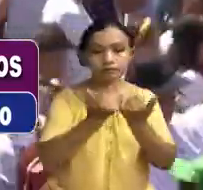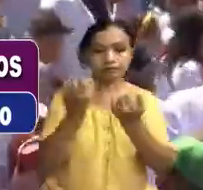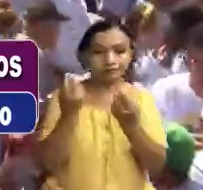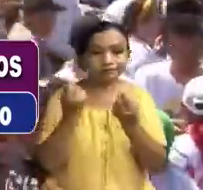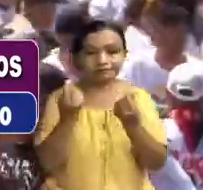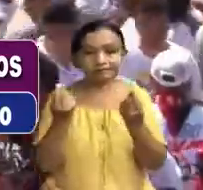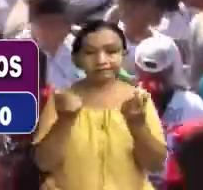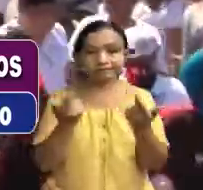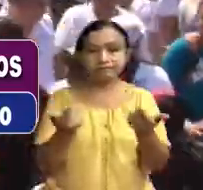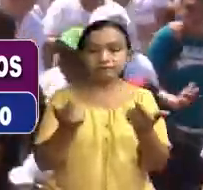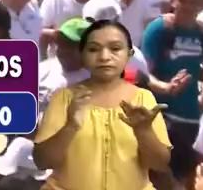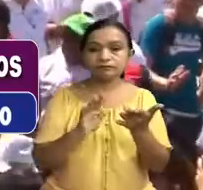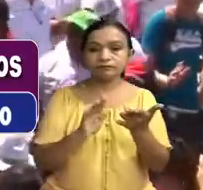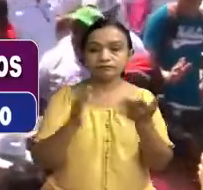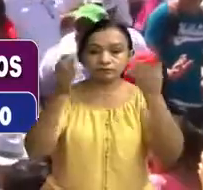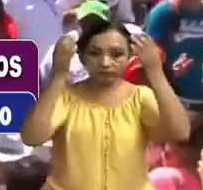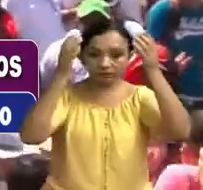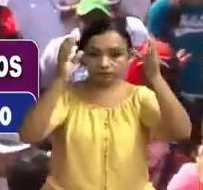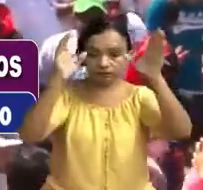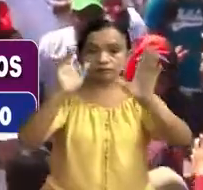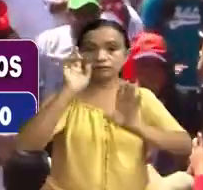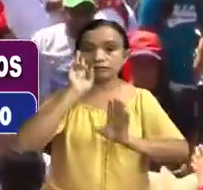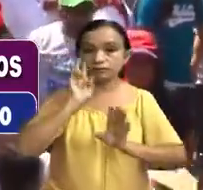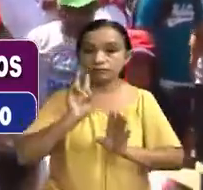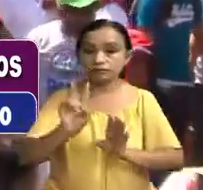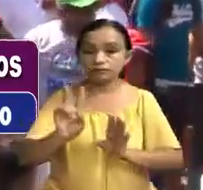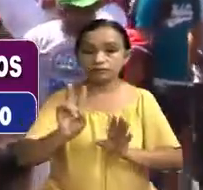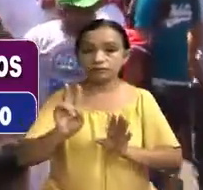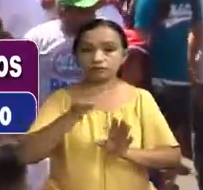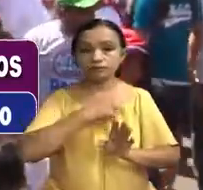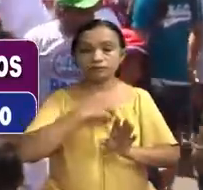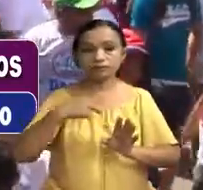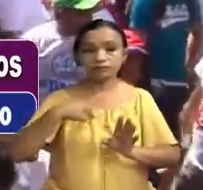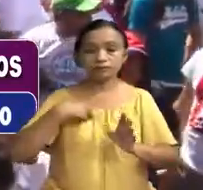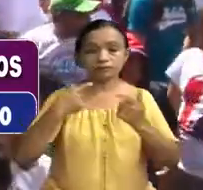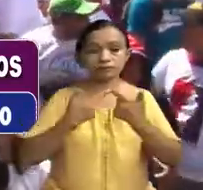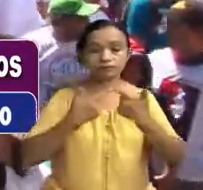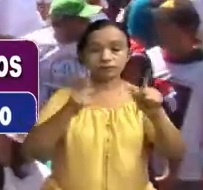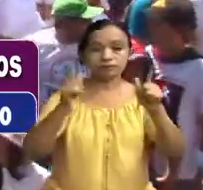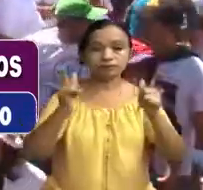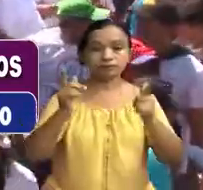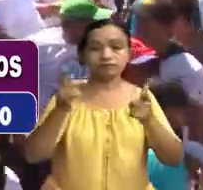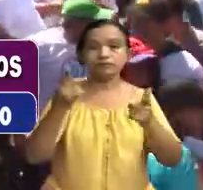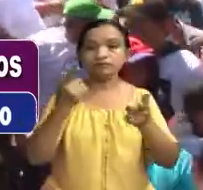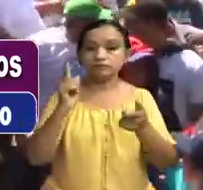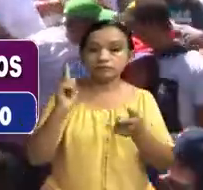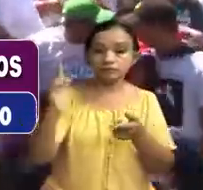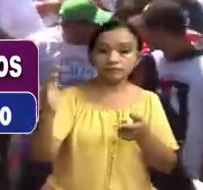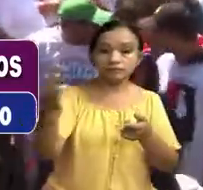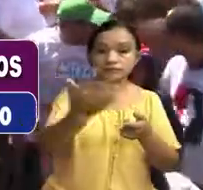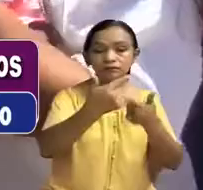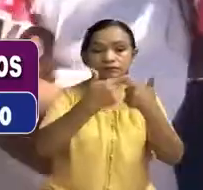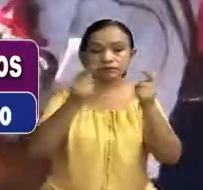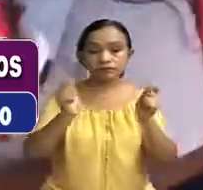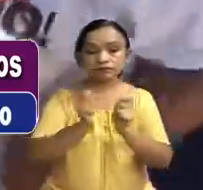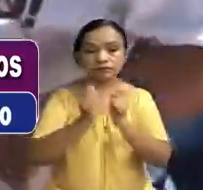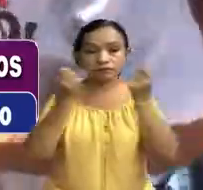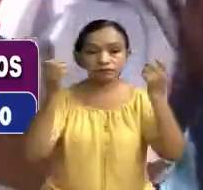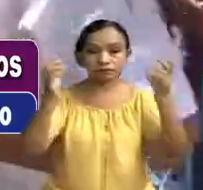riqueza, la democracia cultural que tiene que ver con hacer democrática la cultura, el acceso para todos los sectores de la población a la